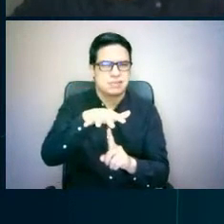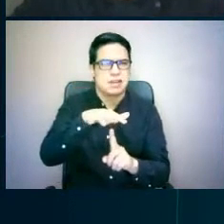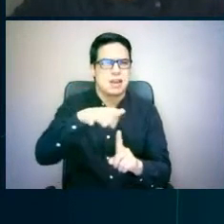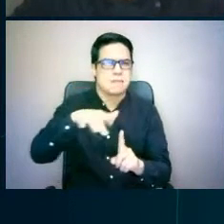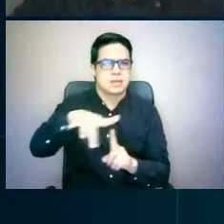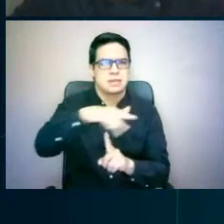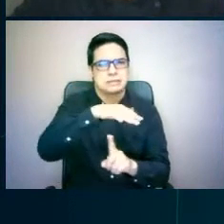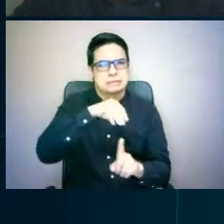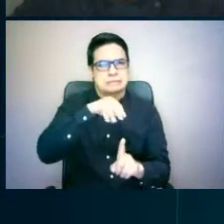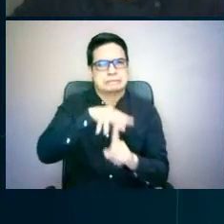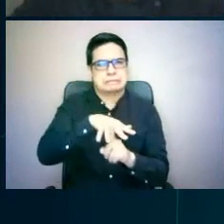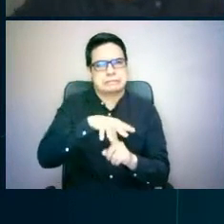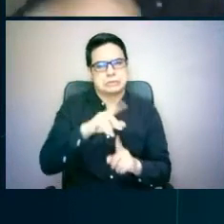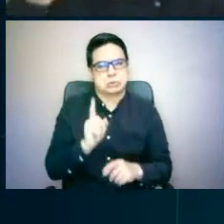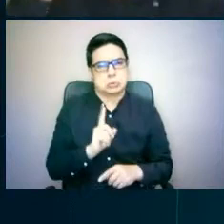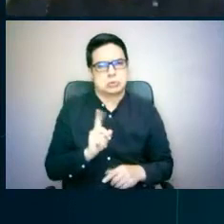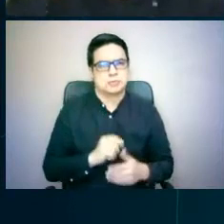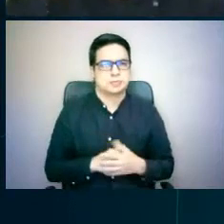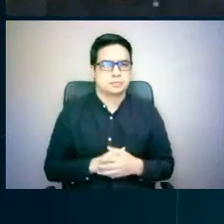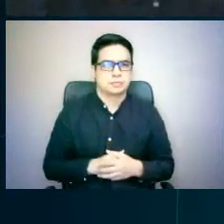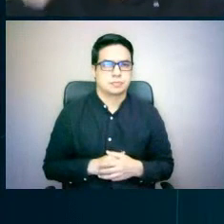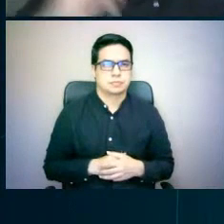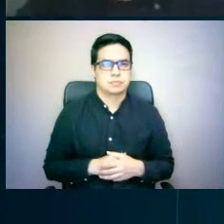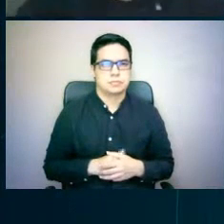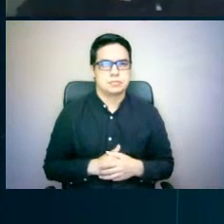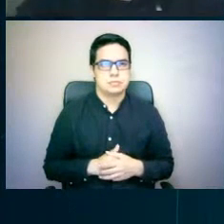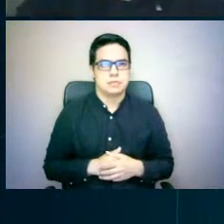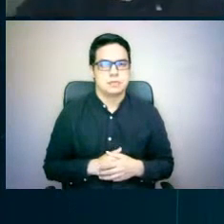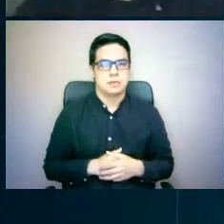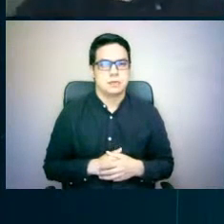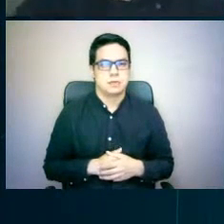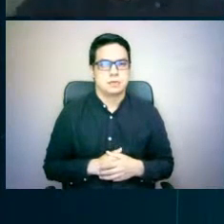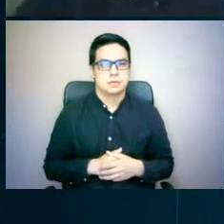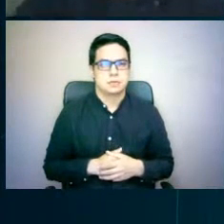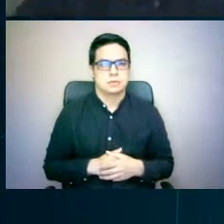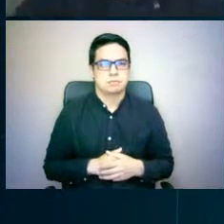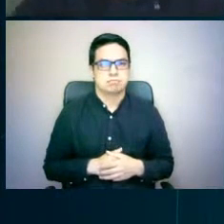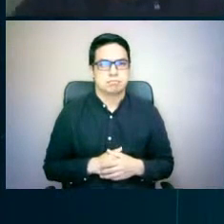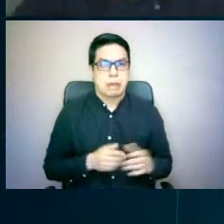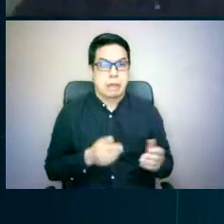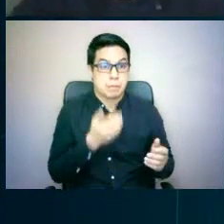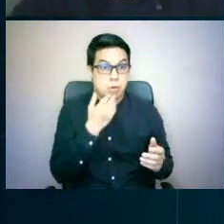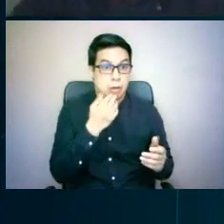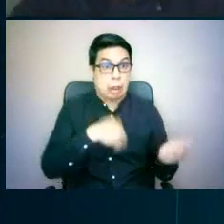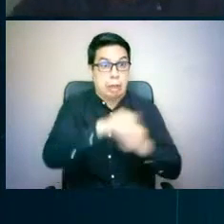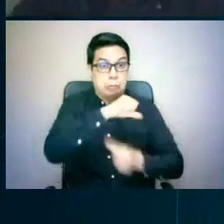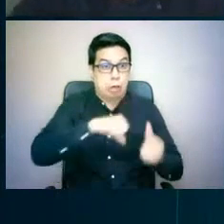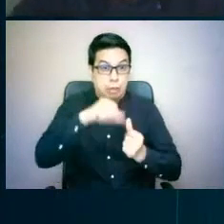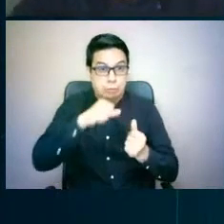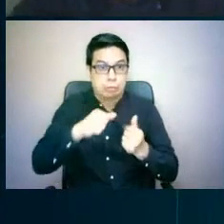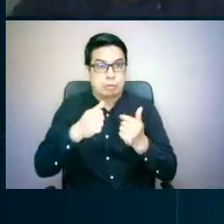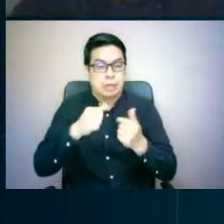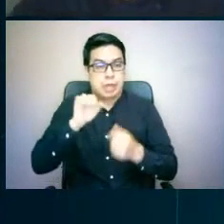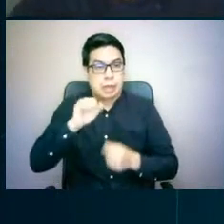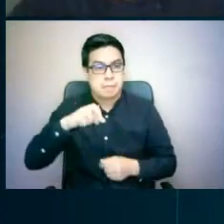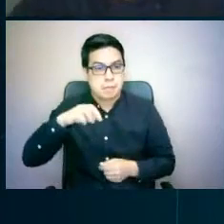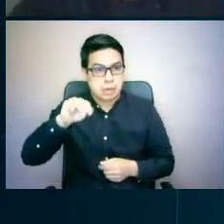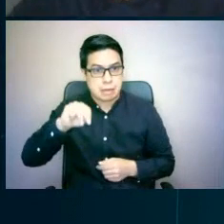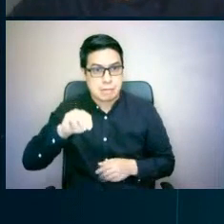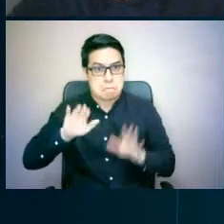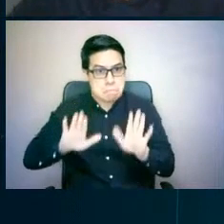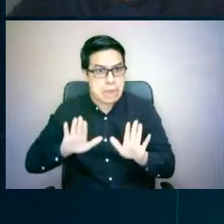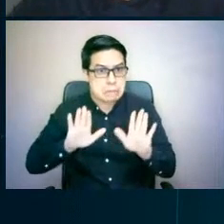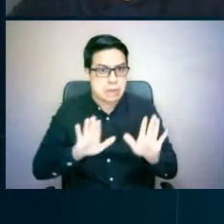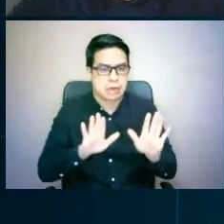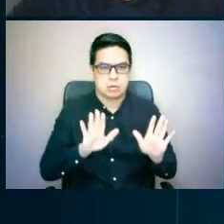este tipo de equipos la continua operación de EPM. Las tecnologías mejoran en relación a la